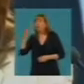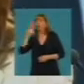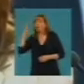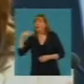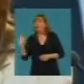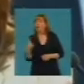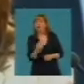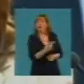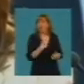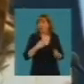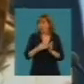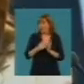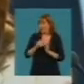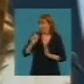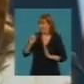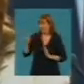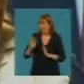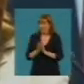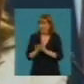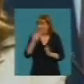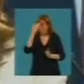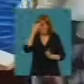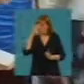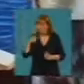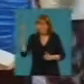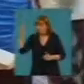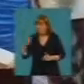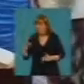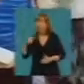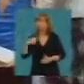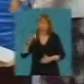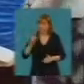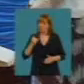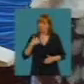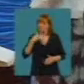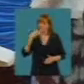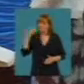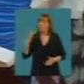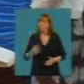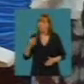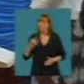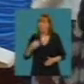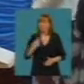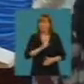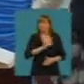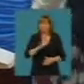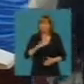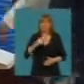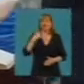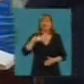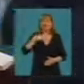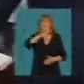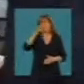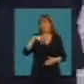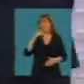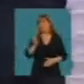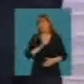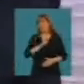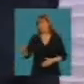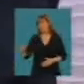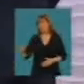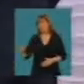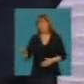cuanto de vos dependa la Constitución de la Nación Argentina. Sí, juro. Si así no lo hiciereis, la Nación os lo demande.